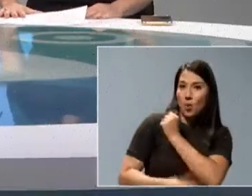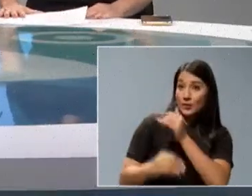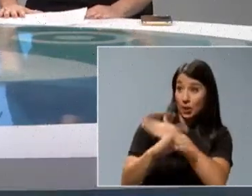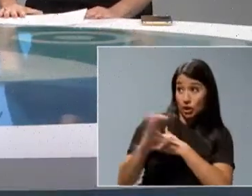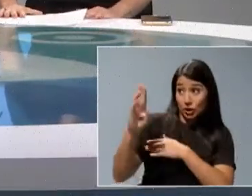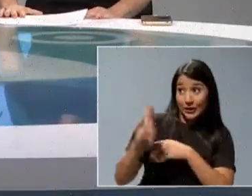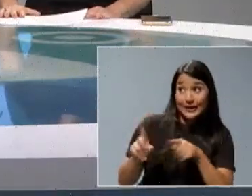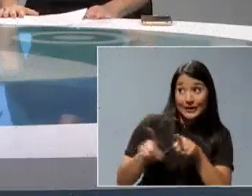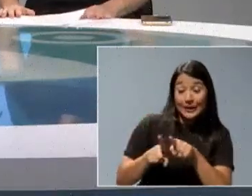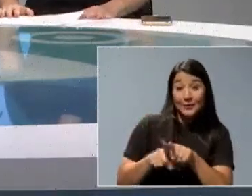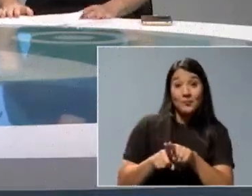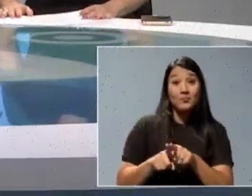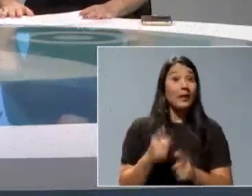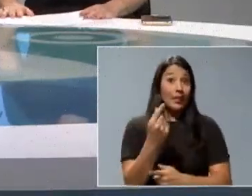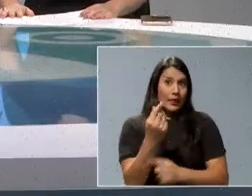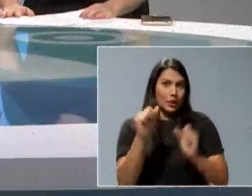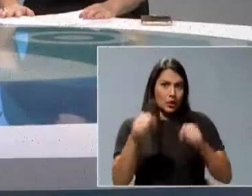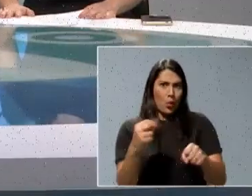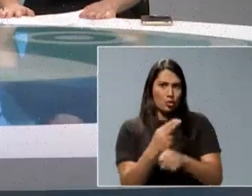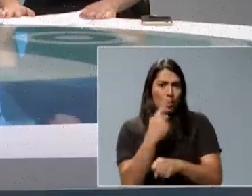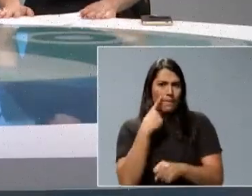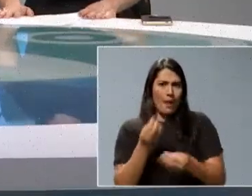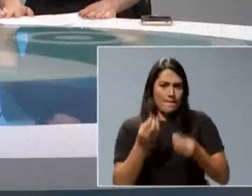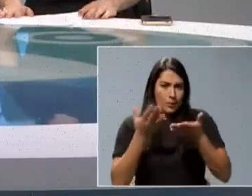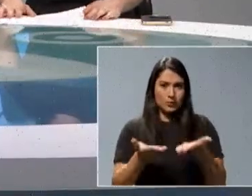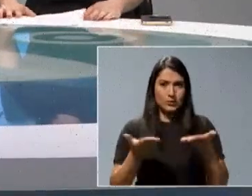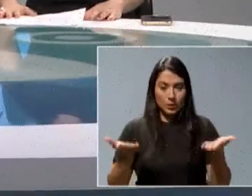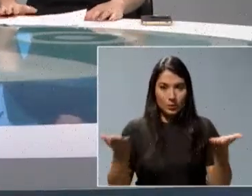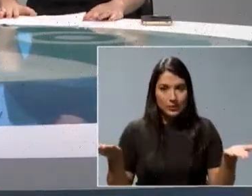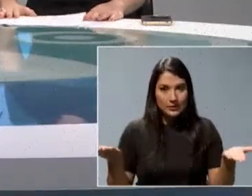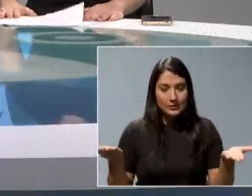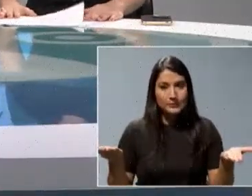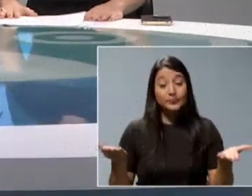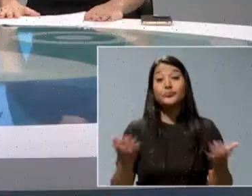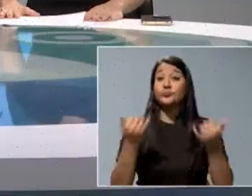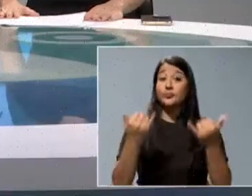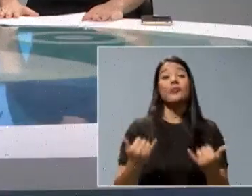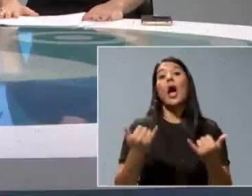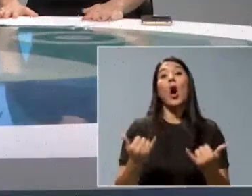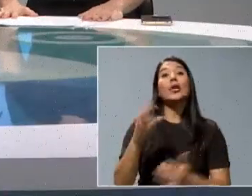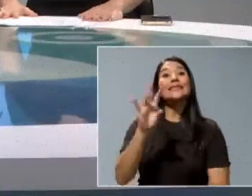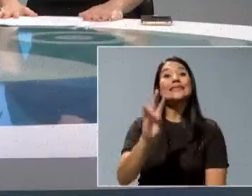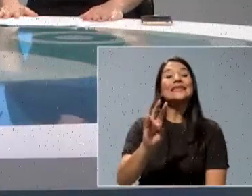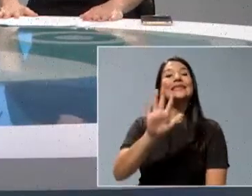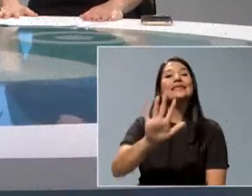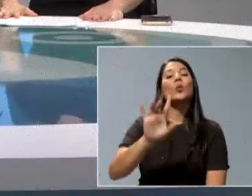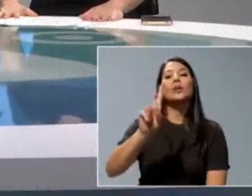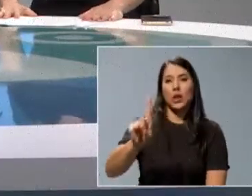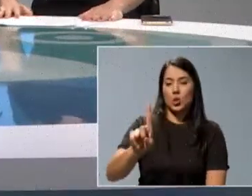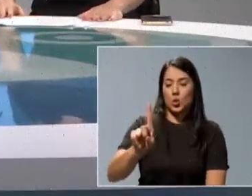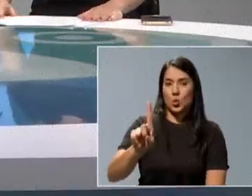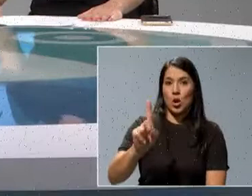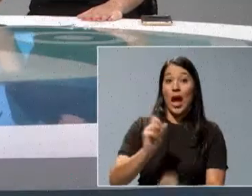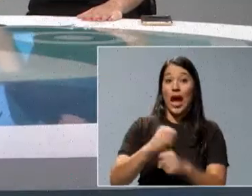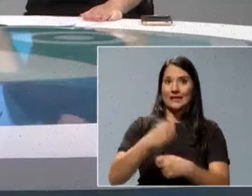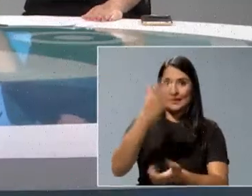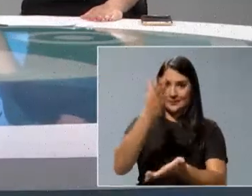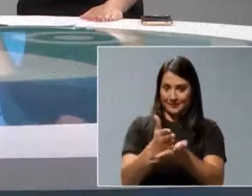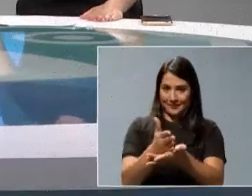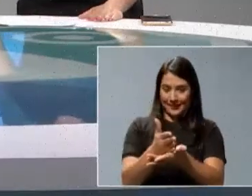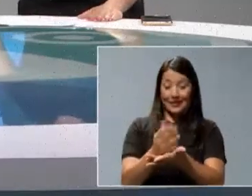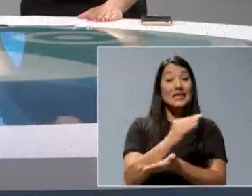también? Dinero que se podría usar para muchas cosas. Vamos a las 7:51, vamos a un corte